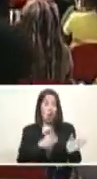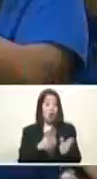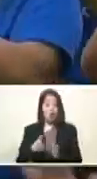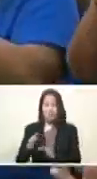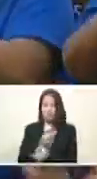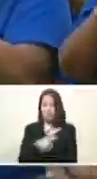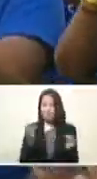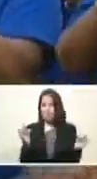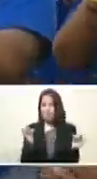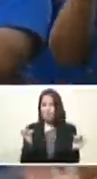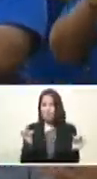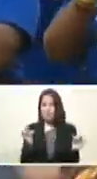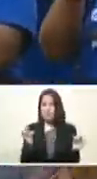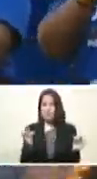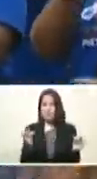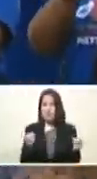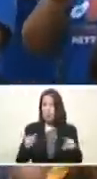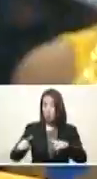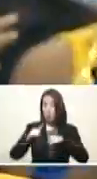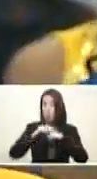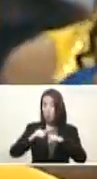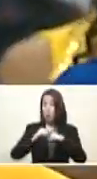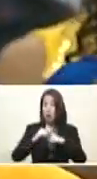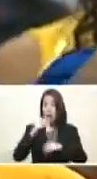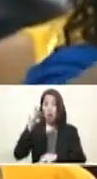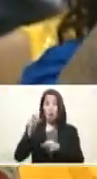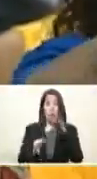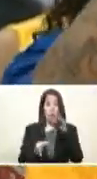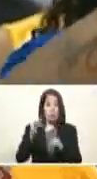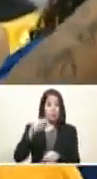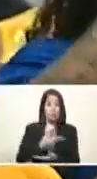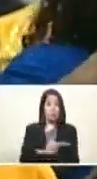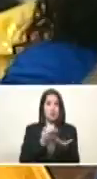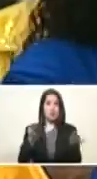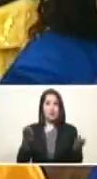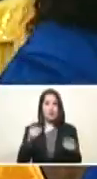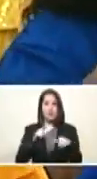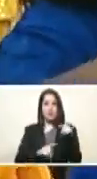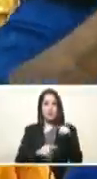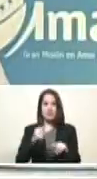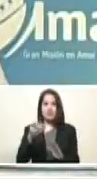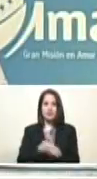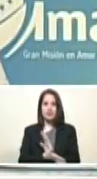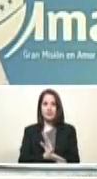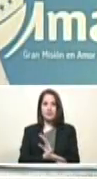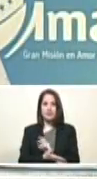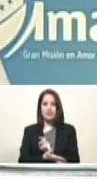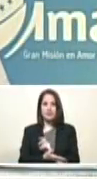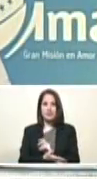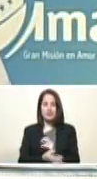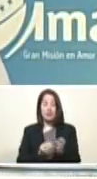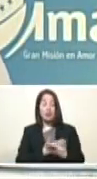organizado para la igualdad, para la justicia, para la prosperidad, para garantizar el futuro.